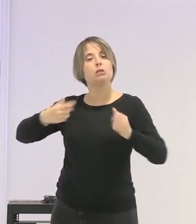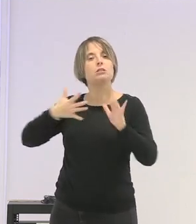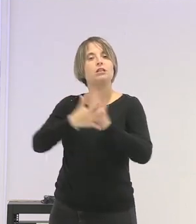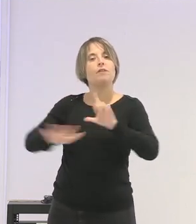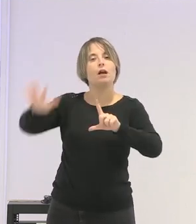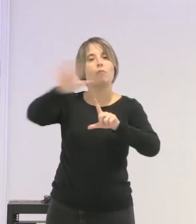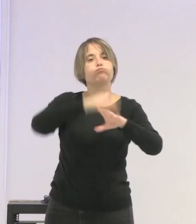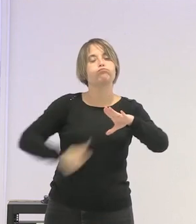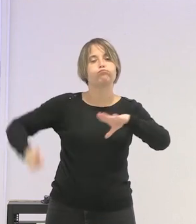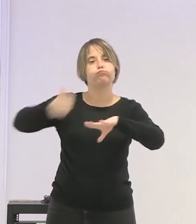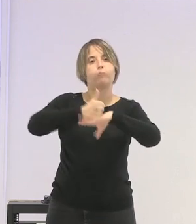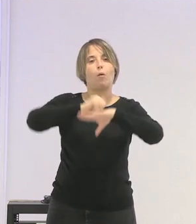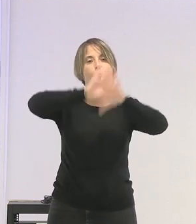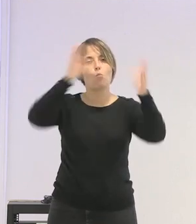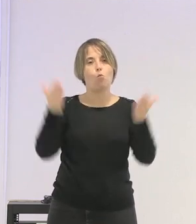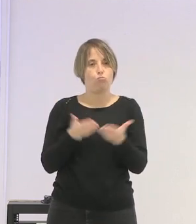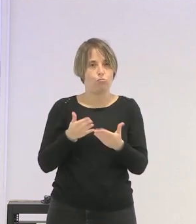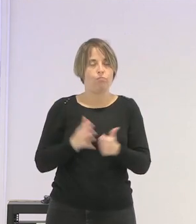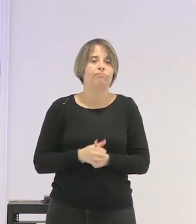mundo. Entonces, bueno,